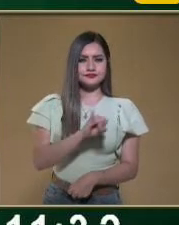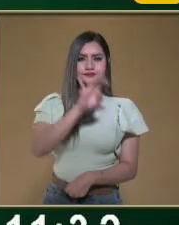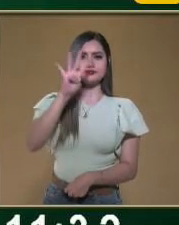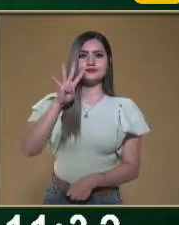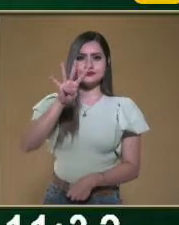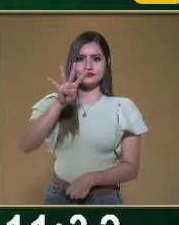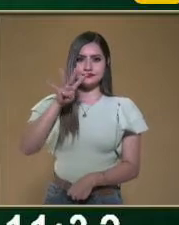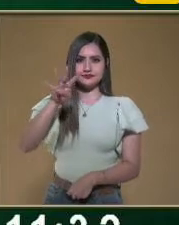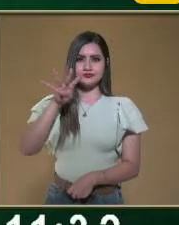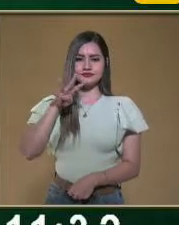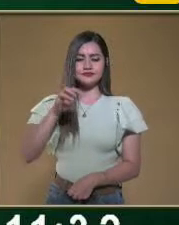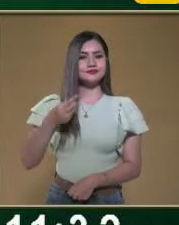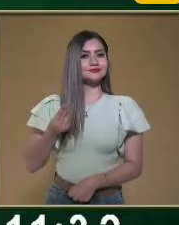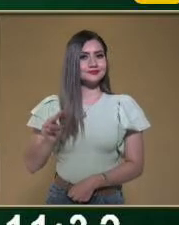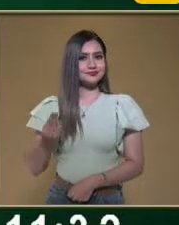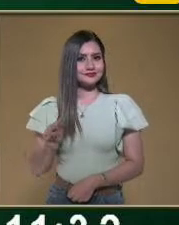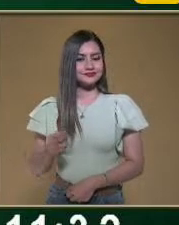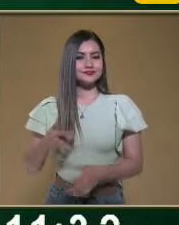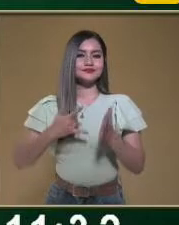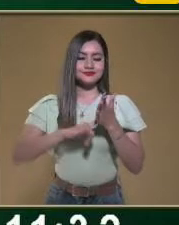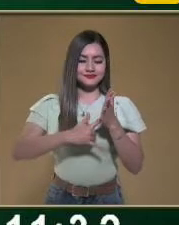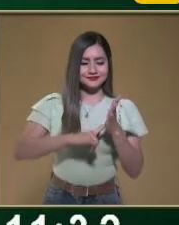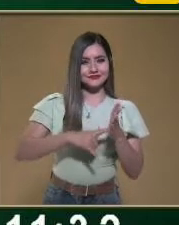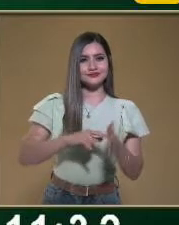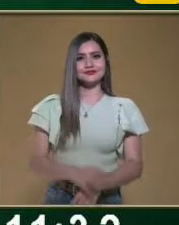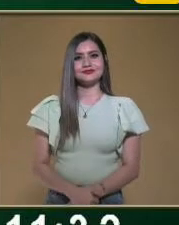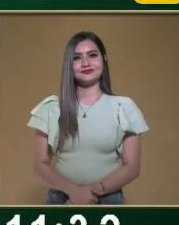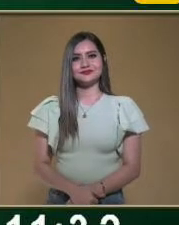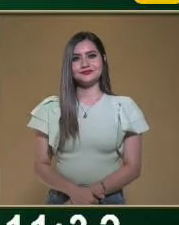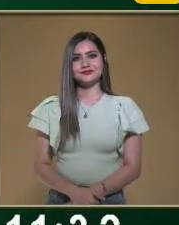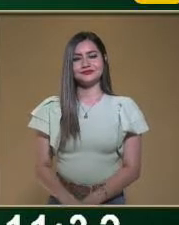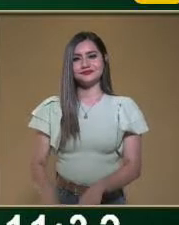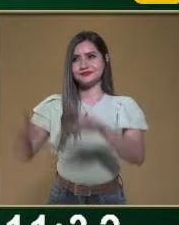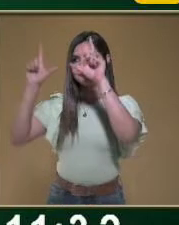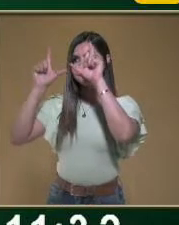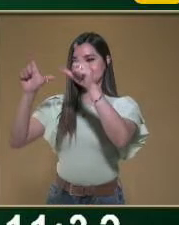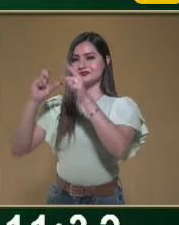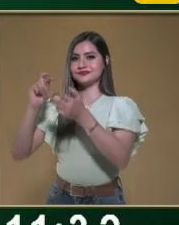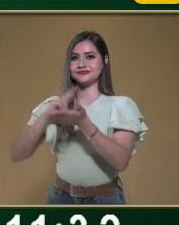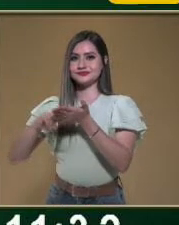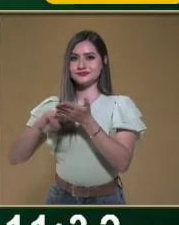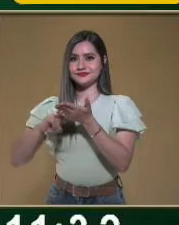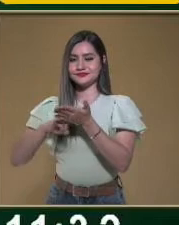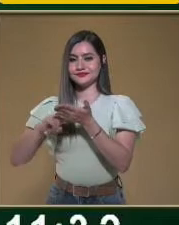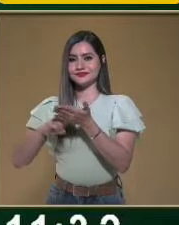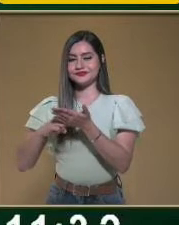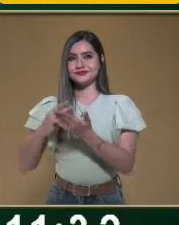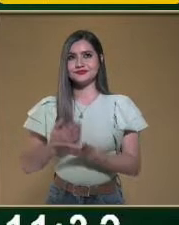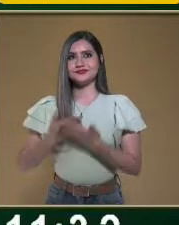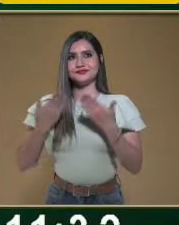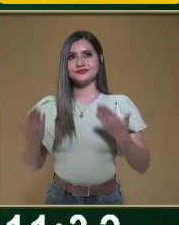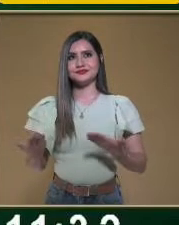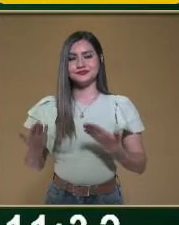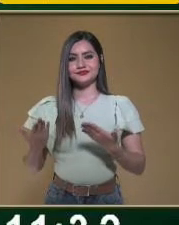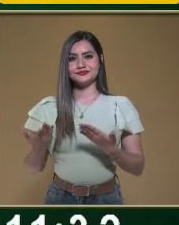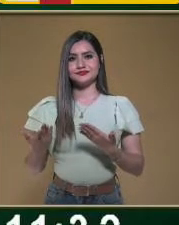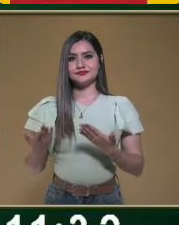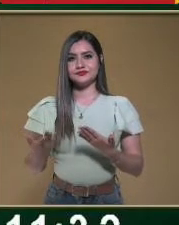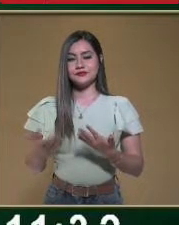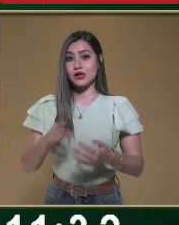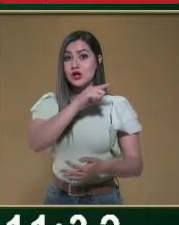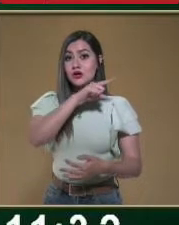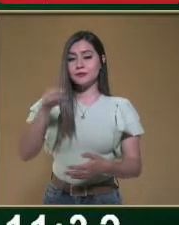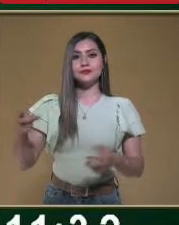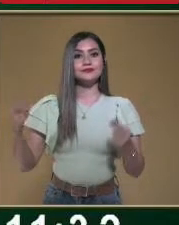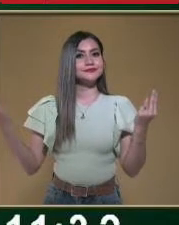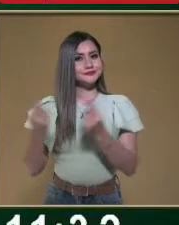de noviembre y me dice la hora también. Y en el segundo cartel, maestra Ana, me habla de como que me invita a reciclar.